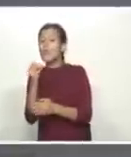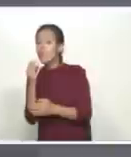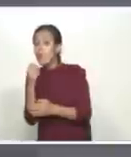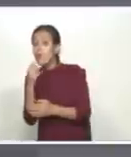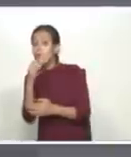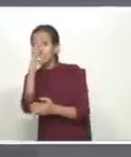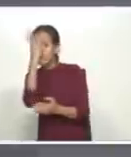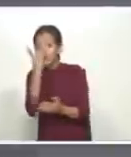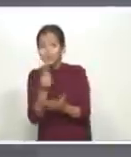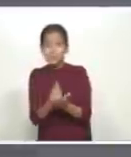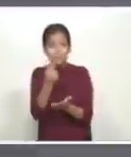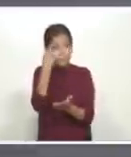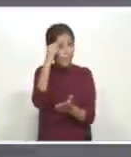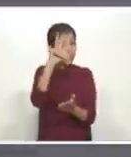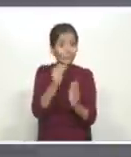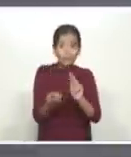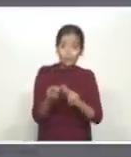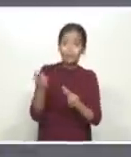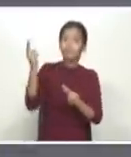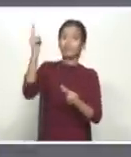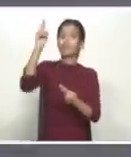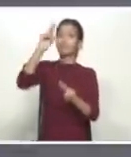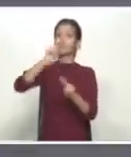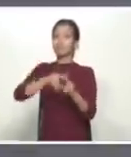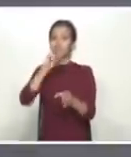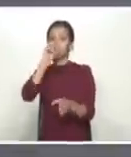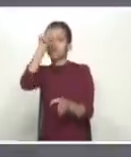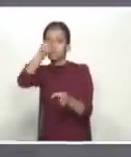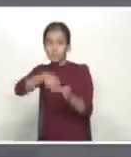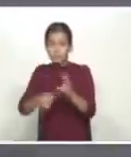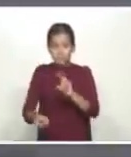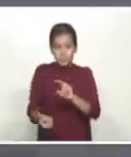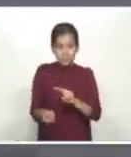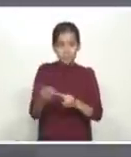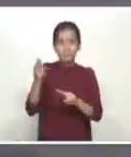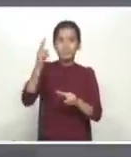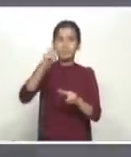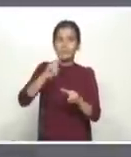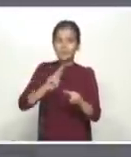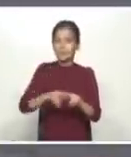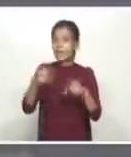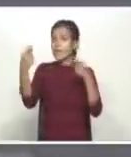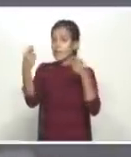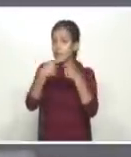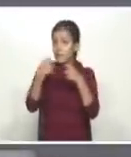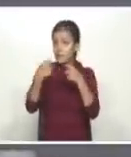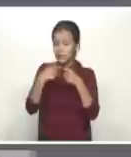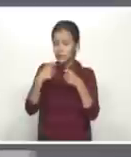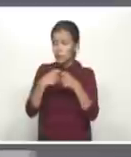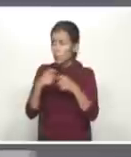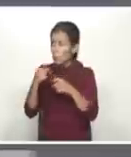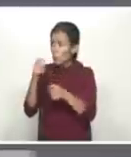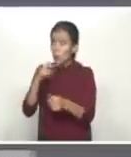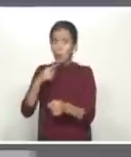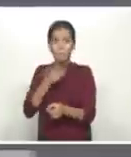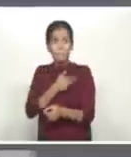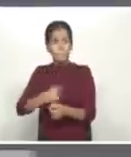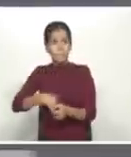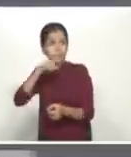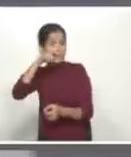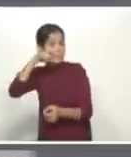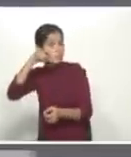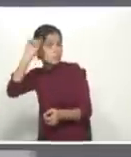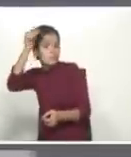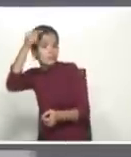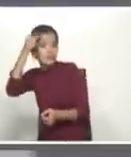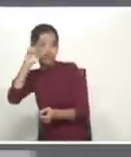Para que no suban los precios de los combustibles, se subsidió la energía eléctrica. Más de 4 mil millones de lempiras se invirtieron solo en esas